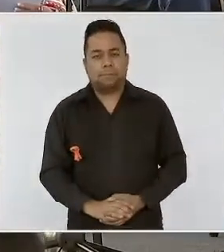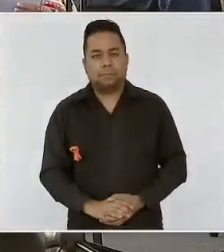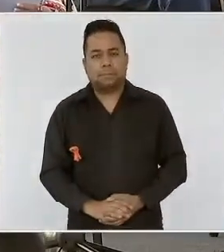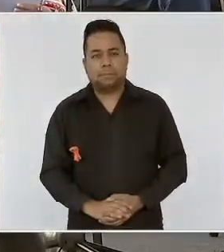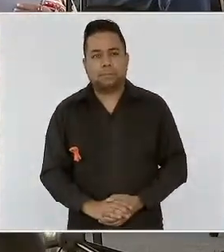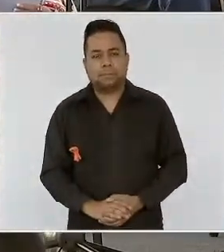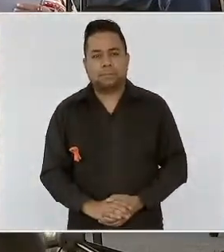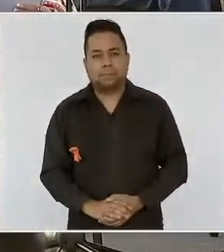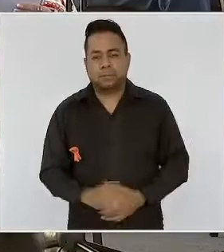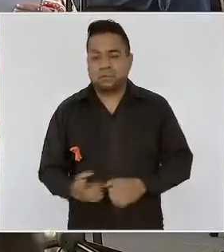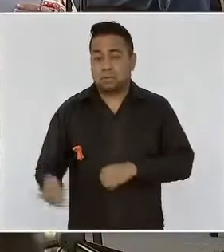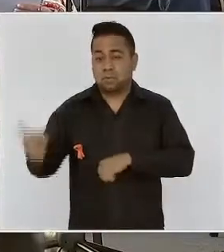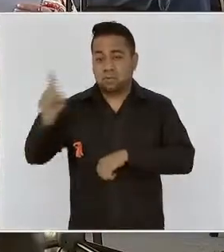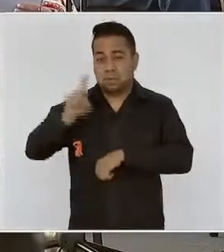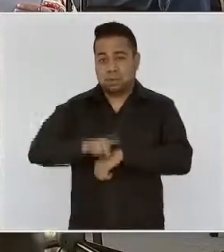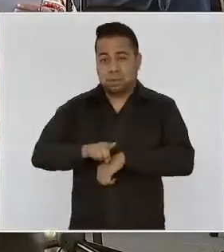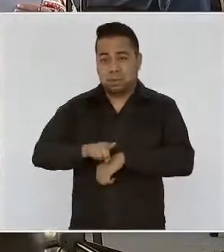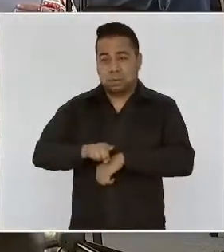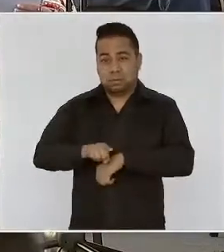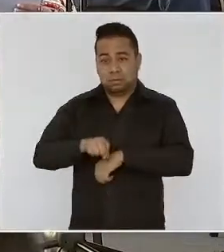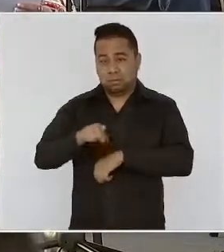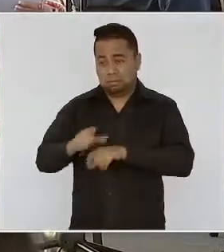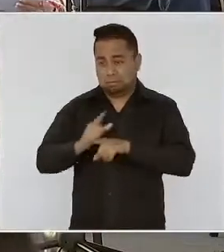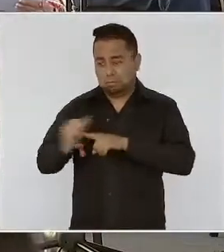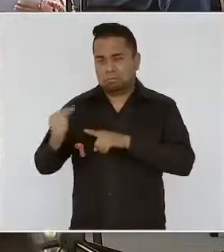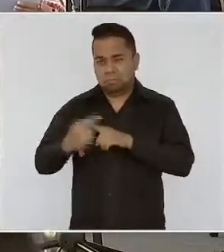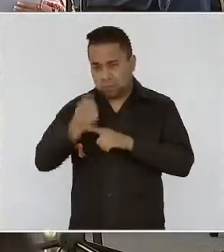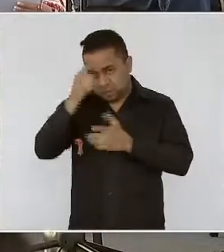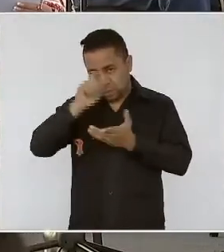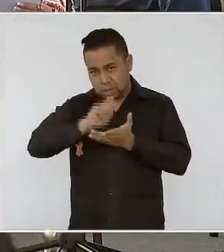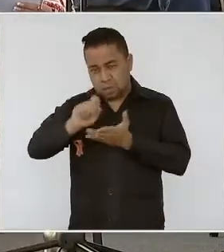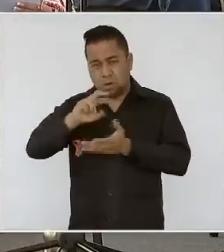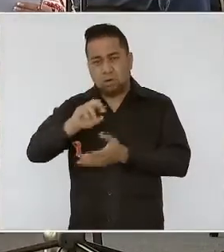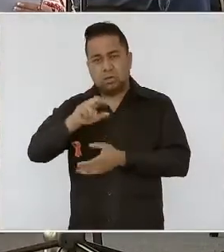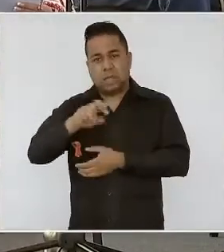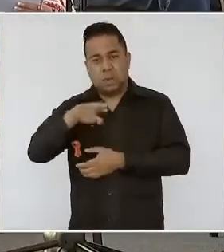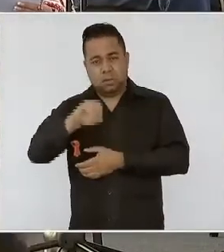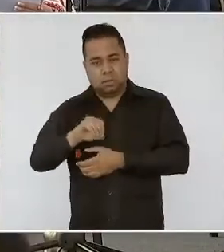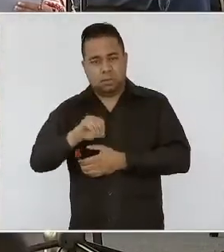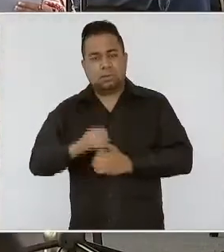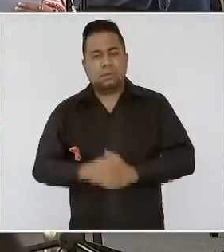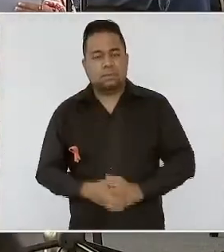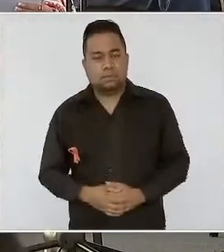Si algún día te marchas de Rosario Patricio Martínez,